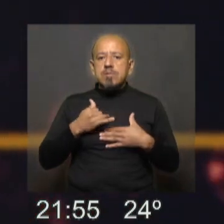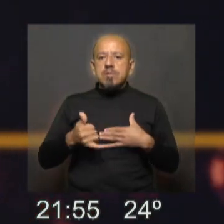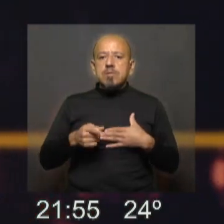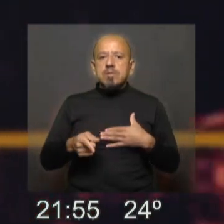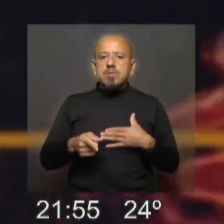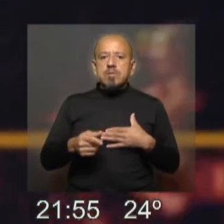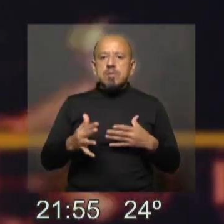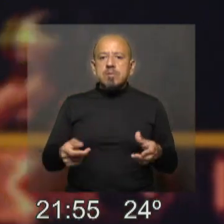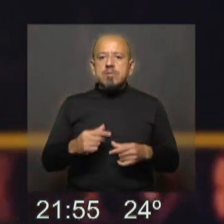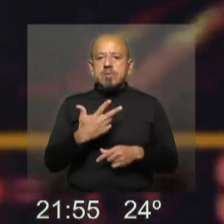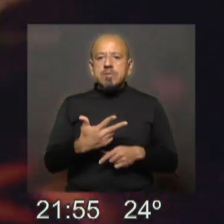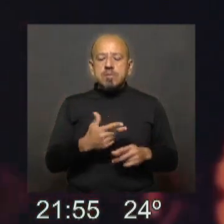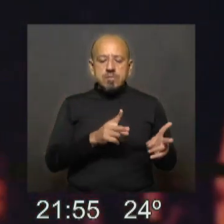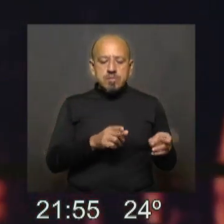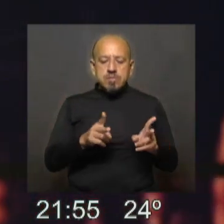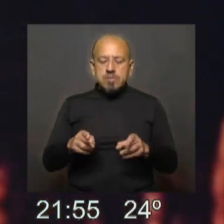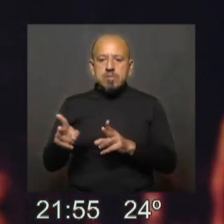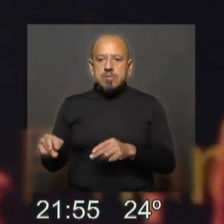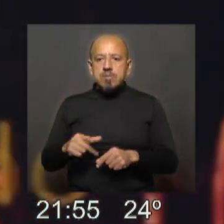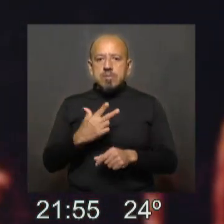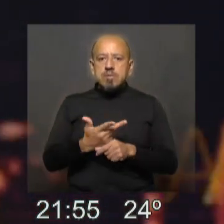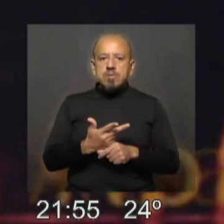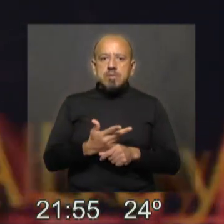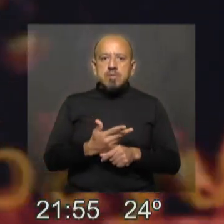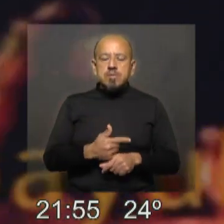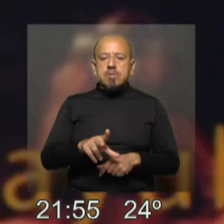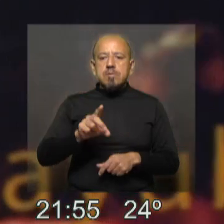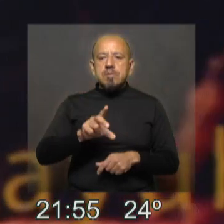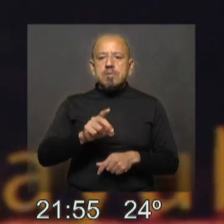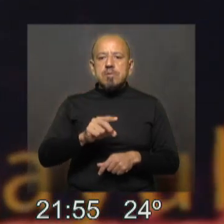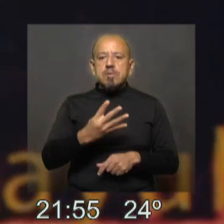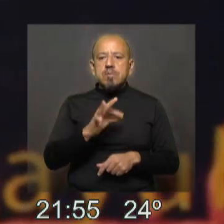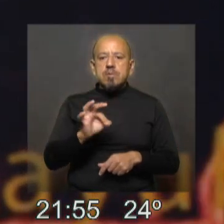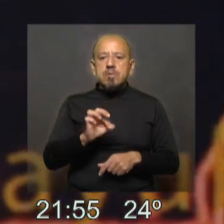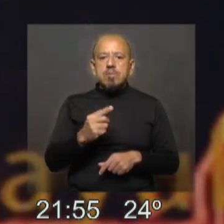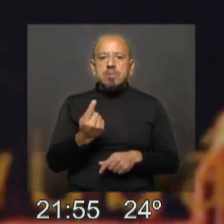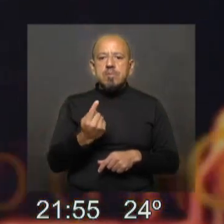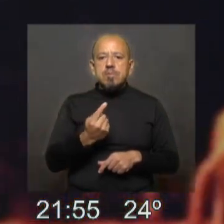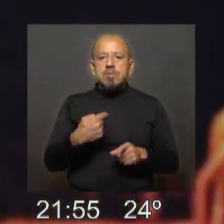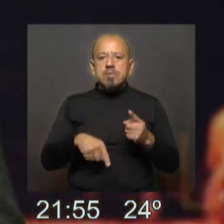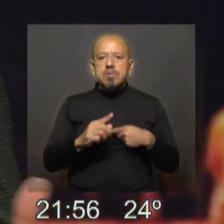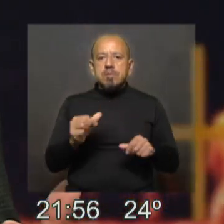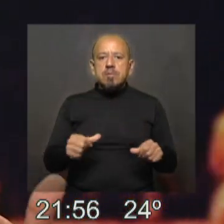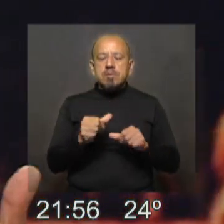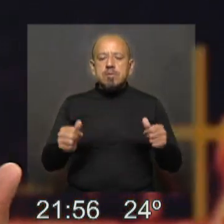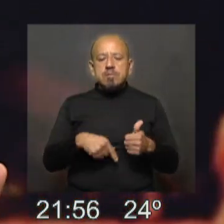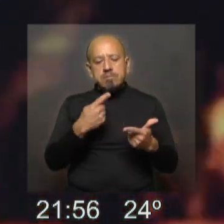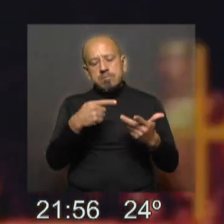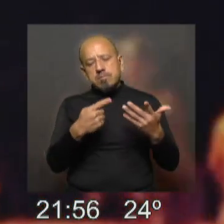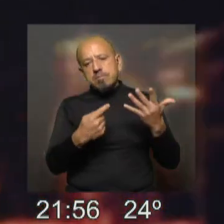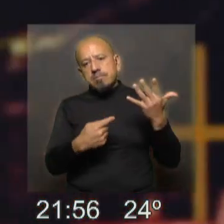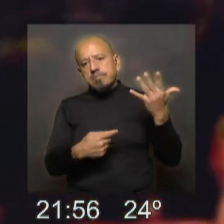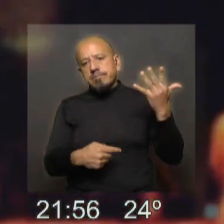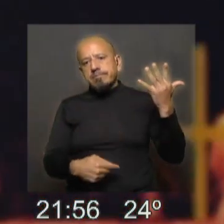show en tres etapas. Son tres entradas de 30 a 40 minutos. Entonces vamos a recorrer todo el repertorio que nosotros